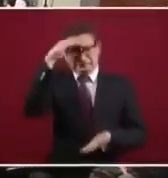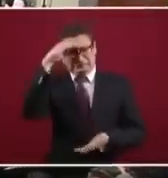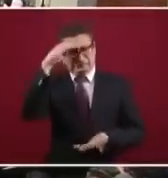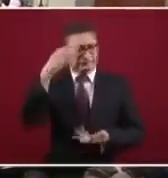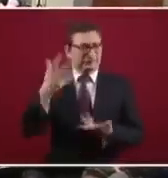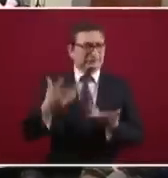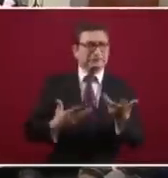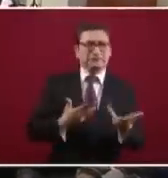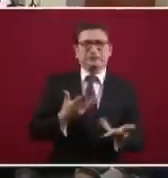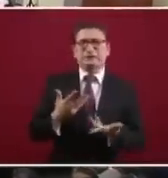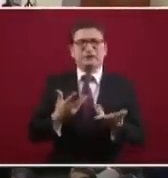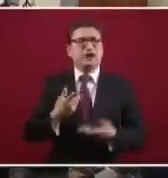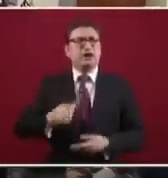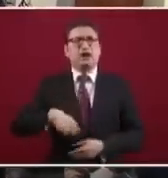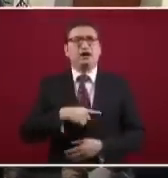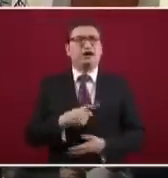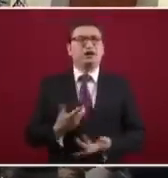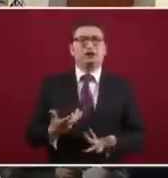estamos